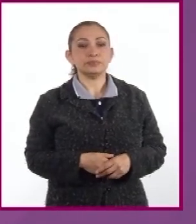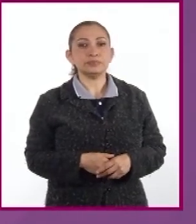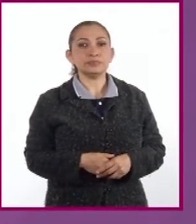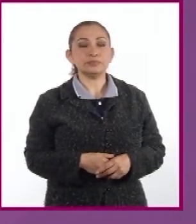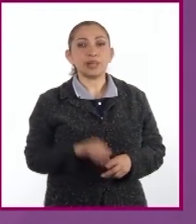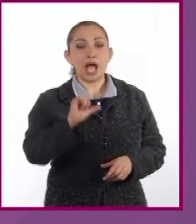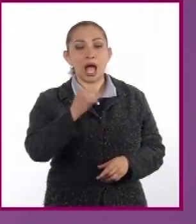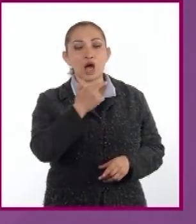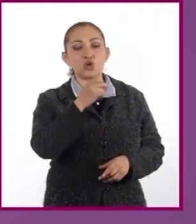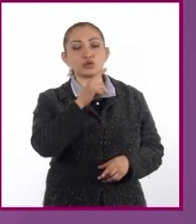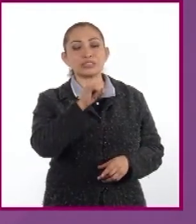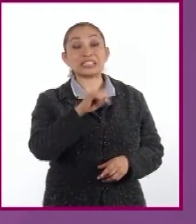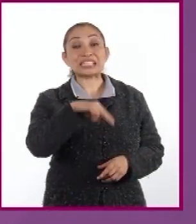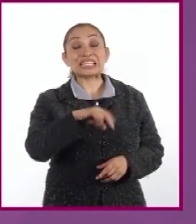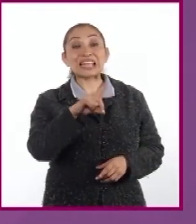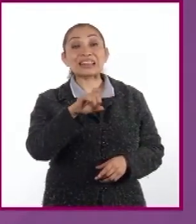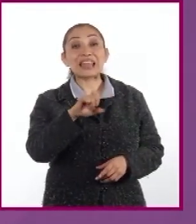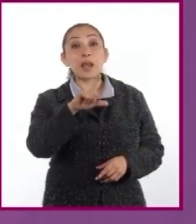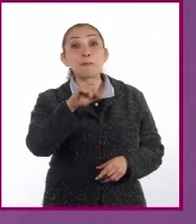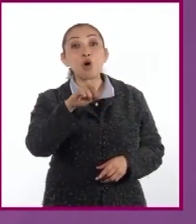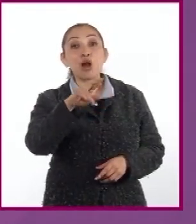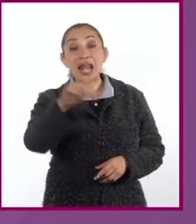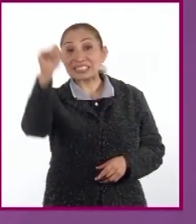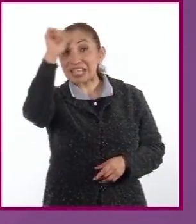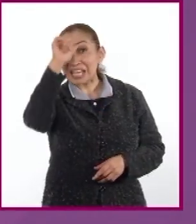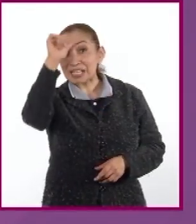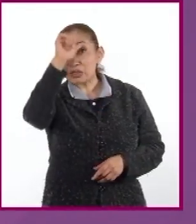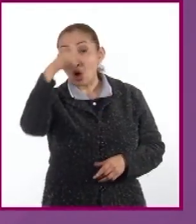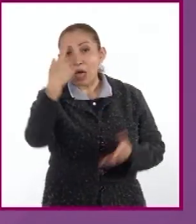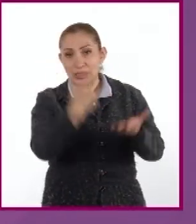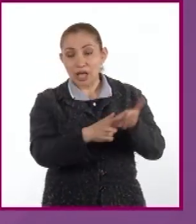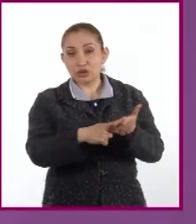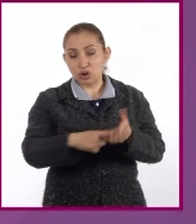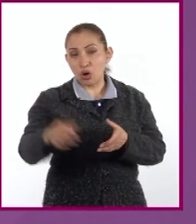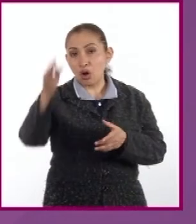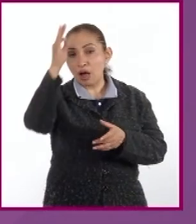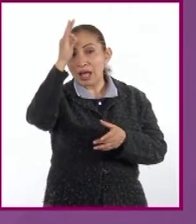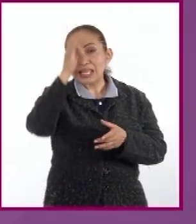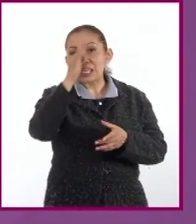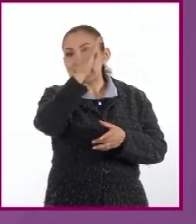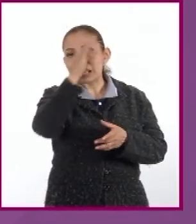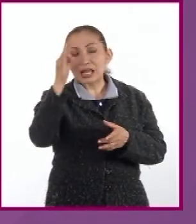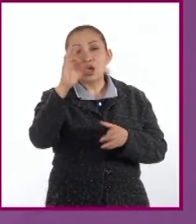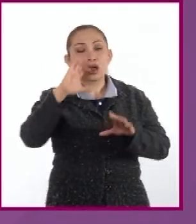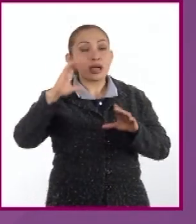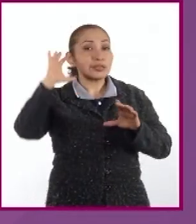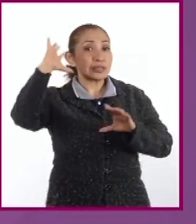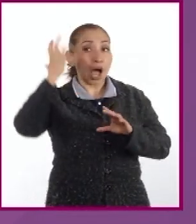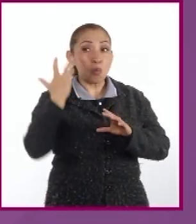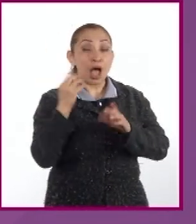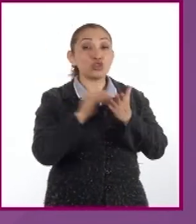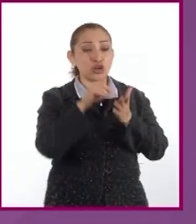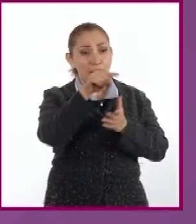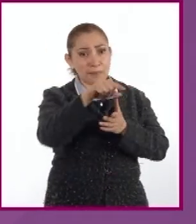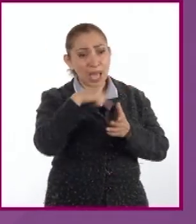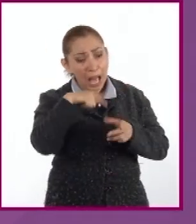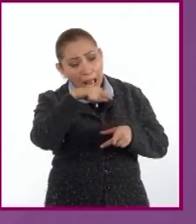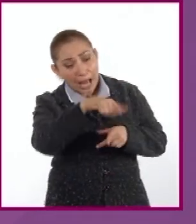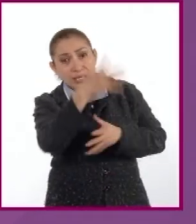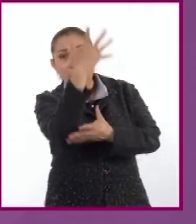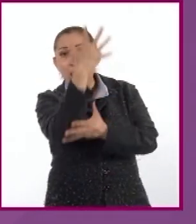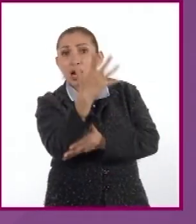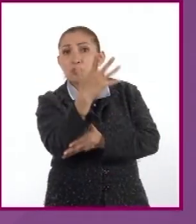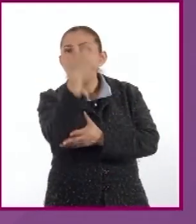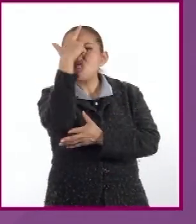Don Agustín del Moral era un sacerdote que oficiaba en la iglesia de la comunidad de Tacubaya, donde todavía están los restos del árbol de la